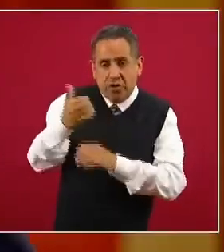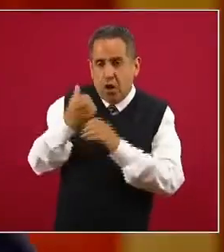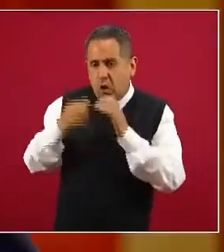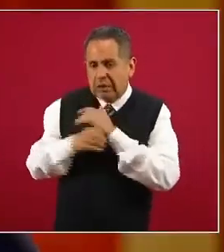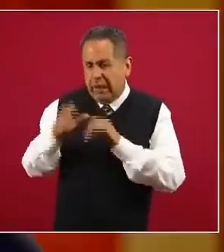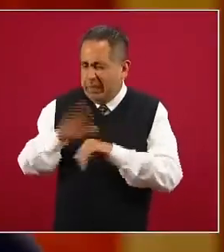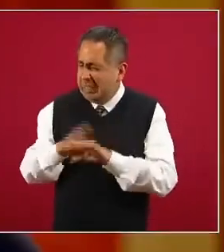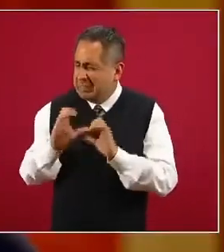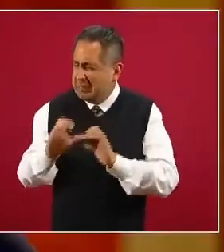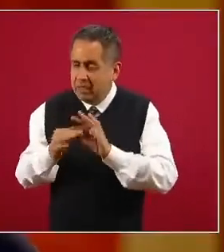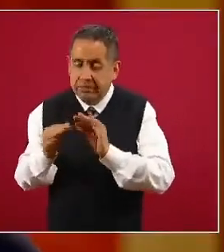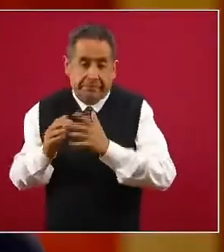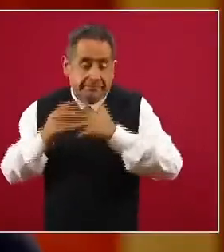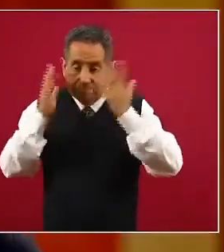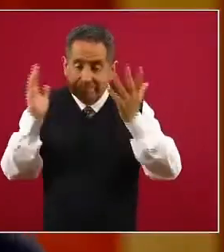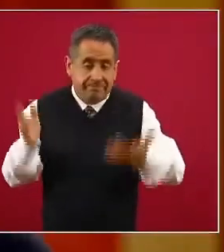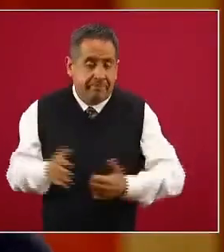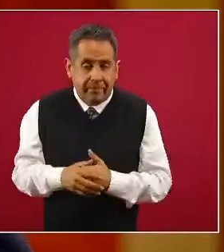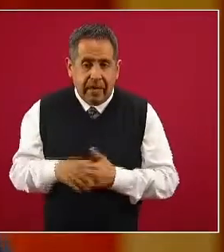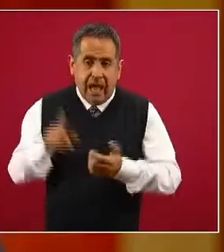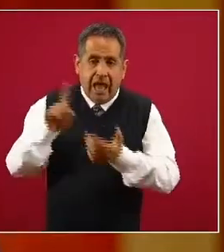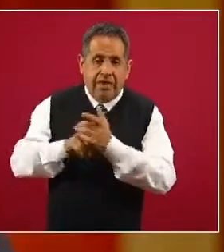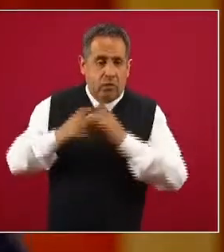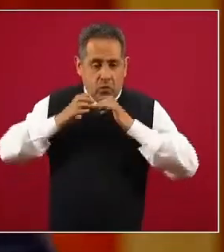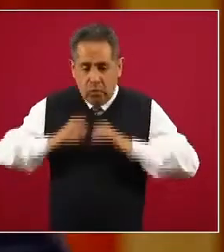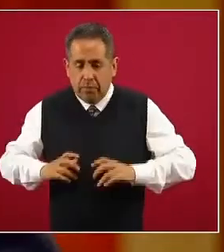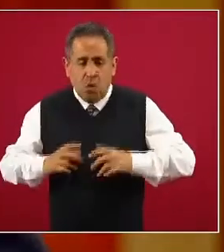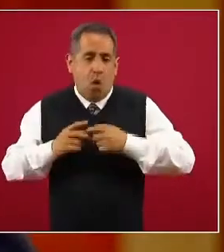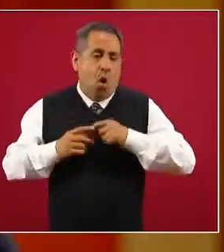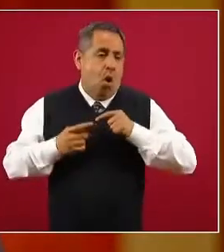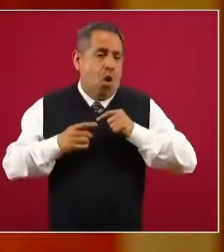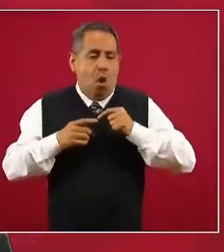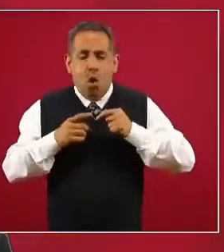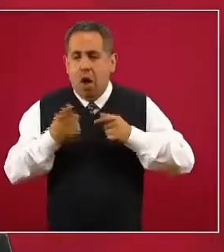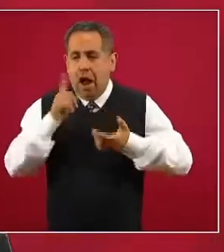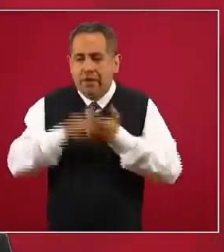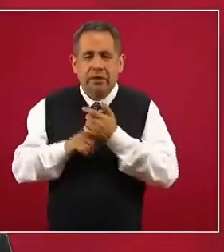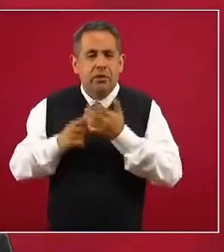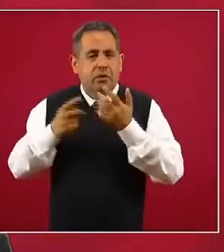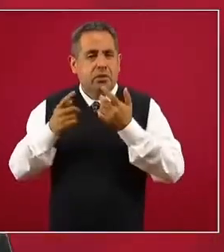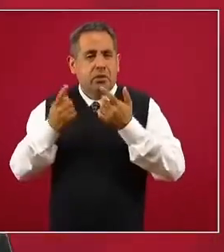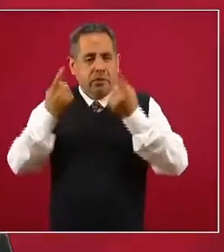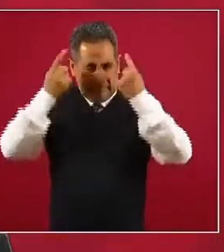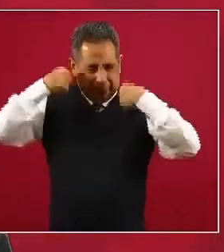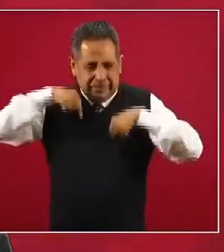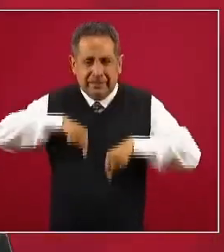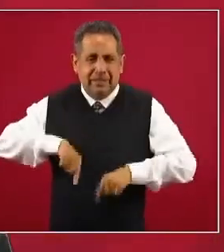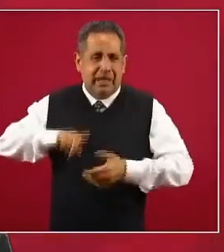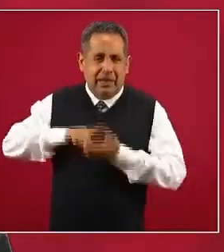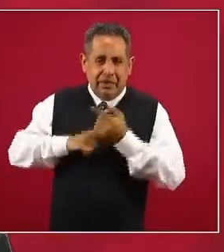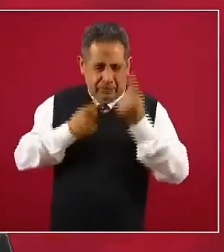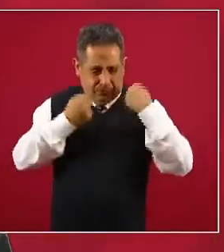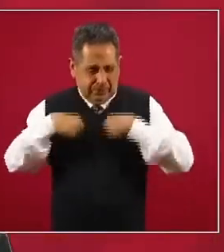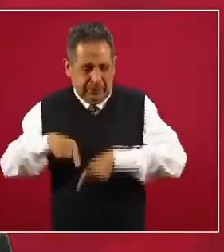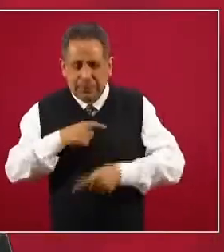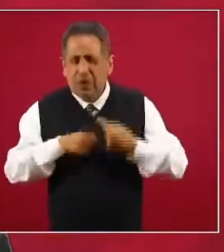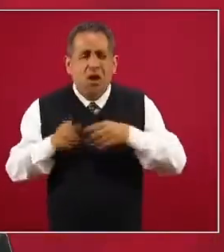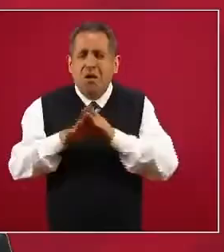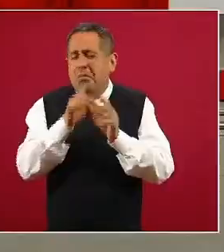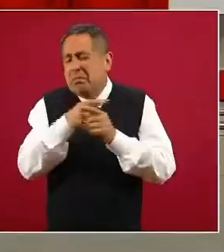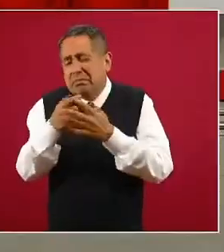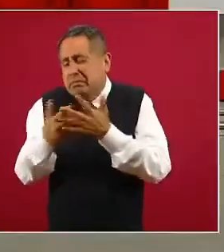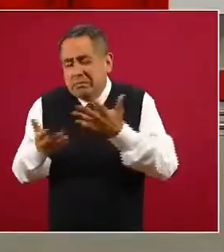más detalladas, en los tejidos humanos, en los líquidos humanos, en la historia clínica de la persona afectada,